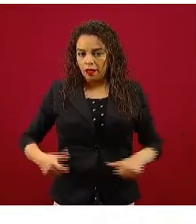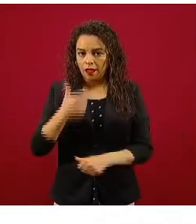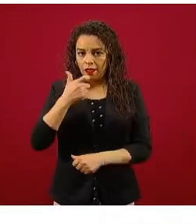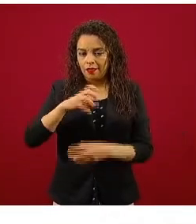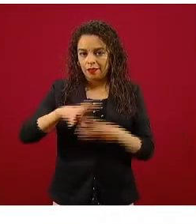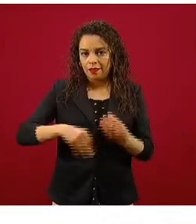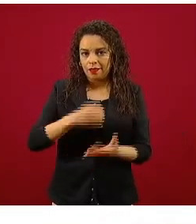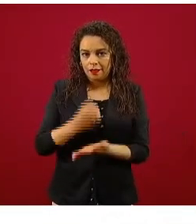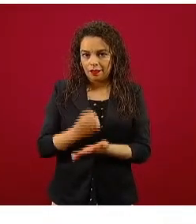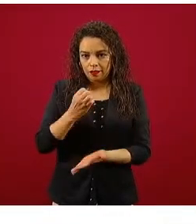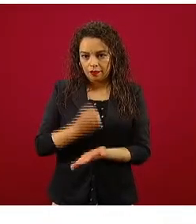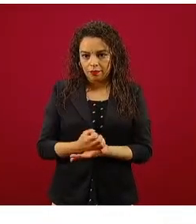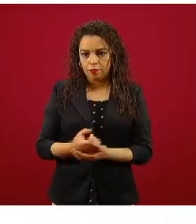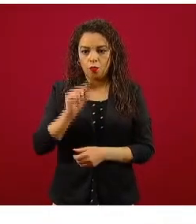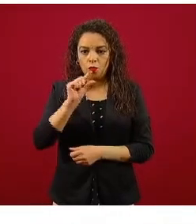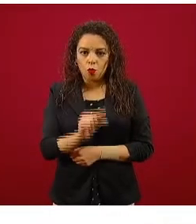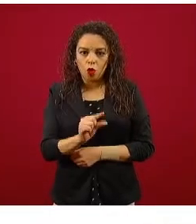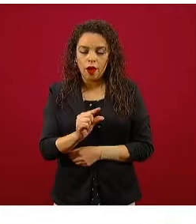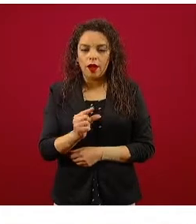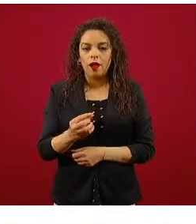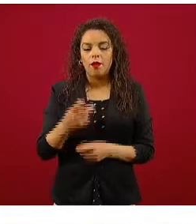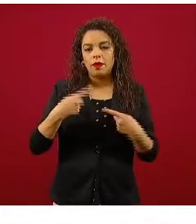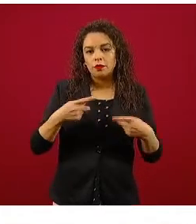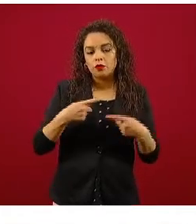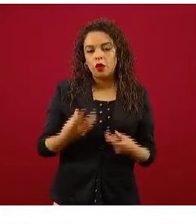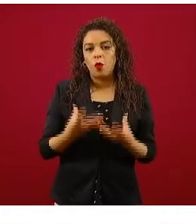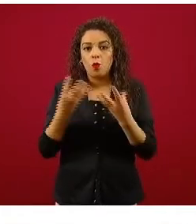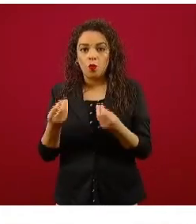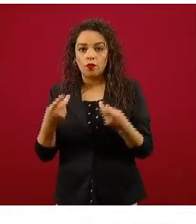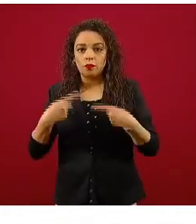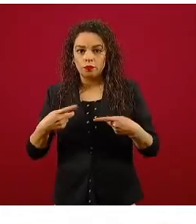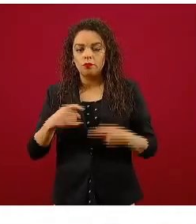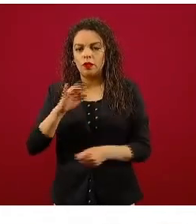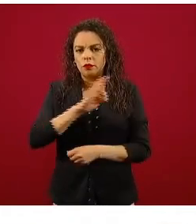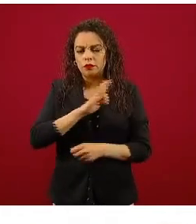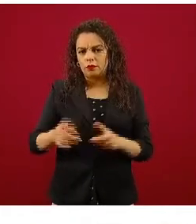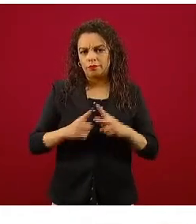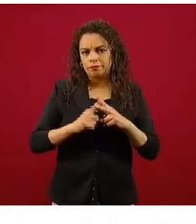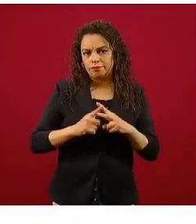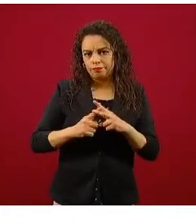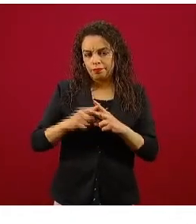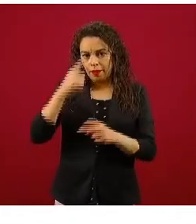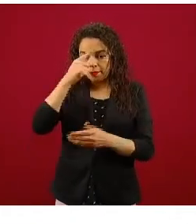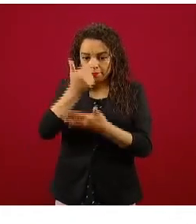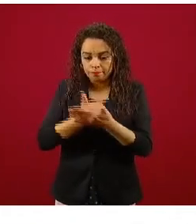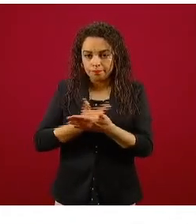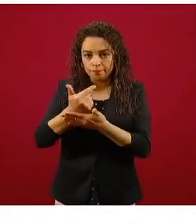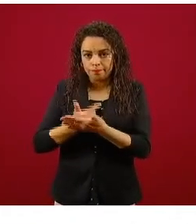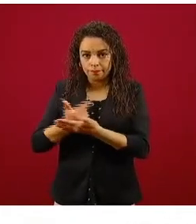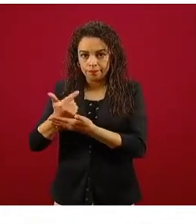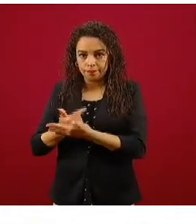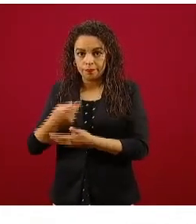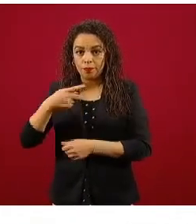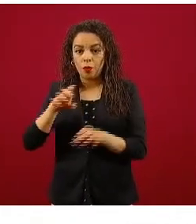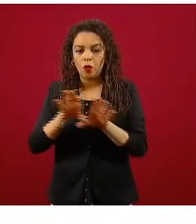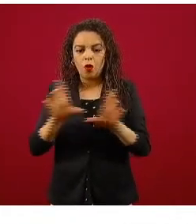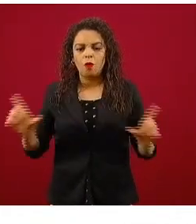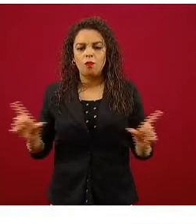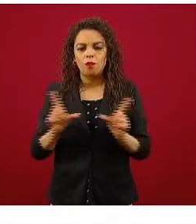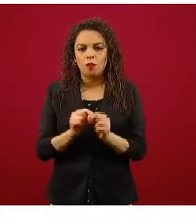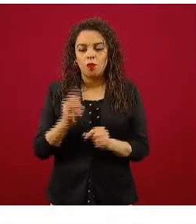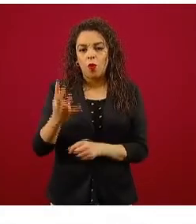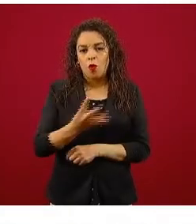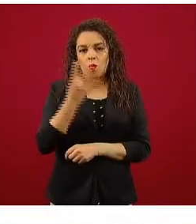personas, muchas personas, y por supuesto se pueden estimar y contabilizar. Pero para simplificarlo hay 4 categorías: alto y